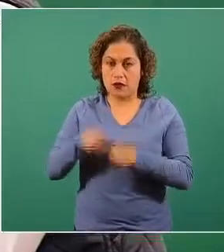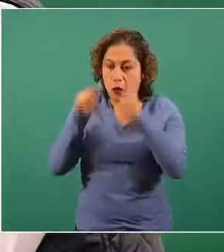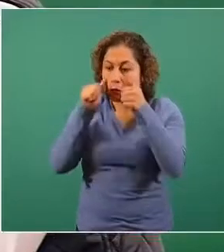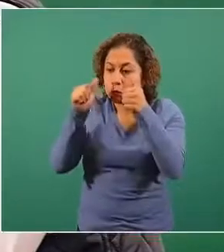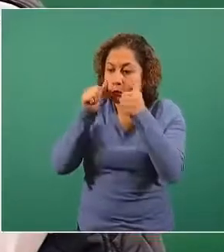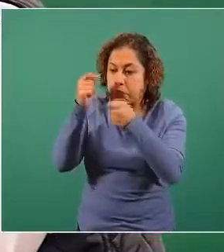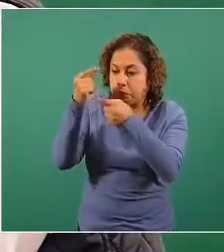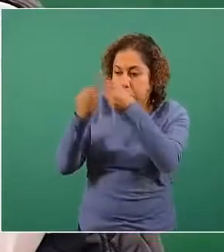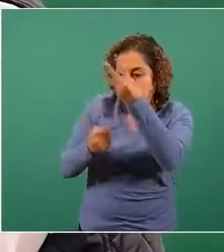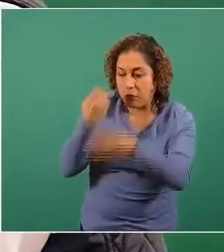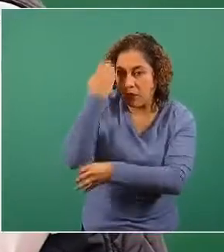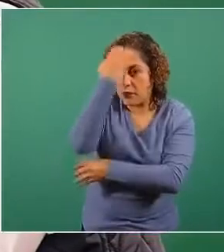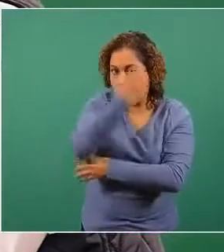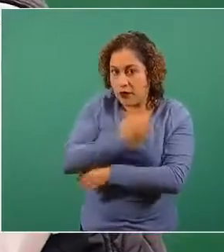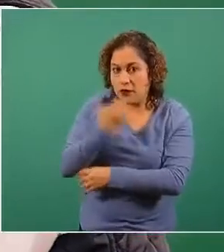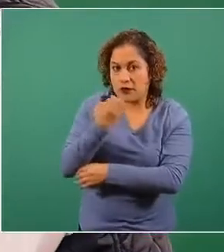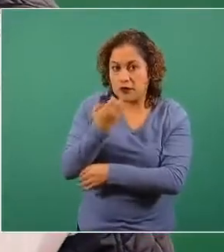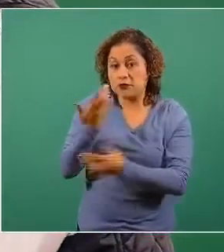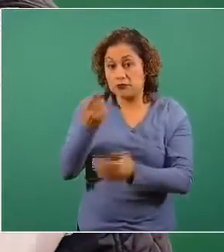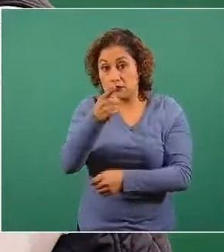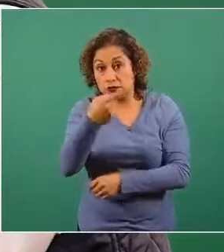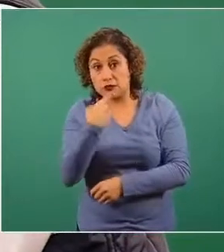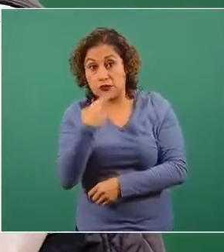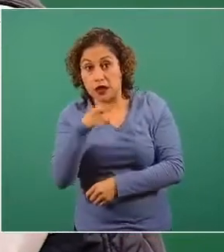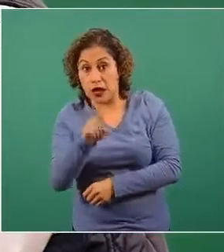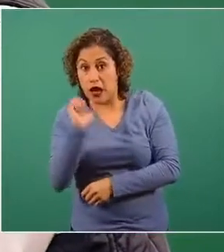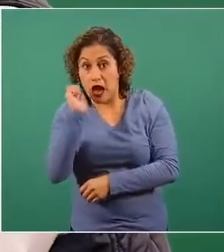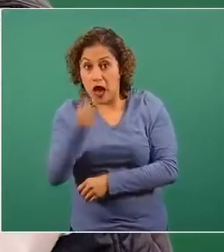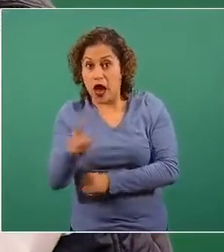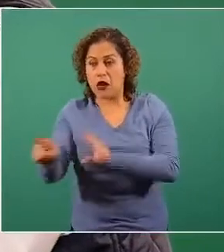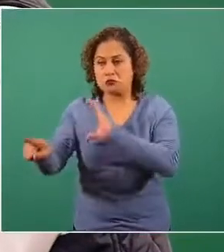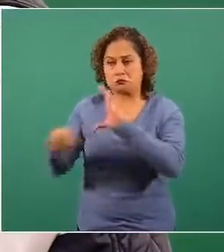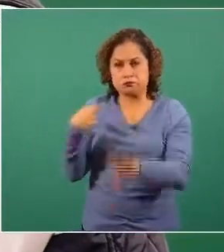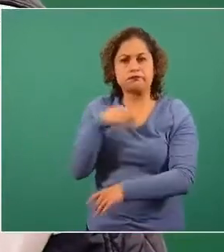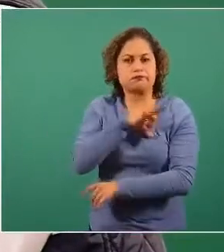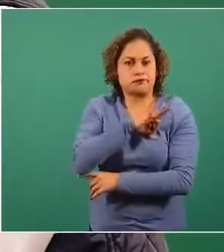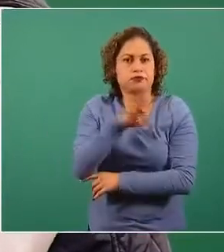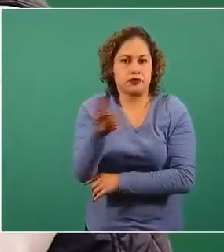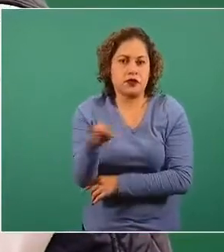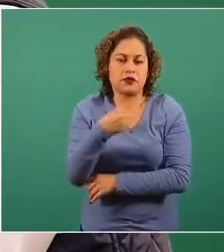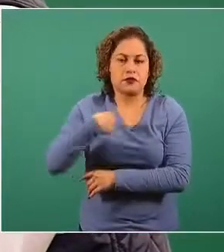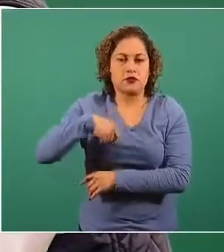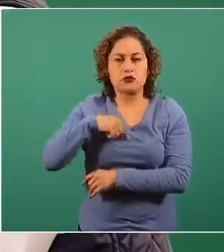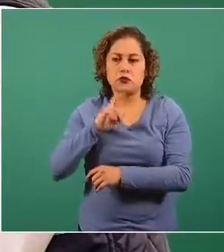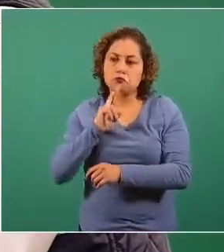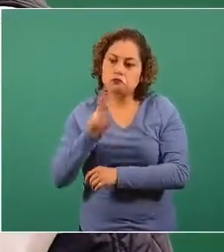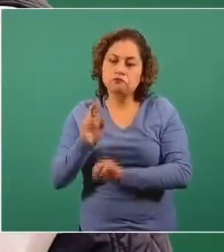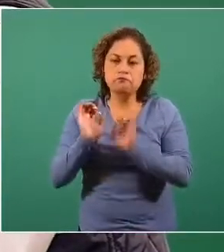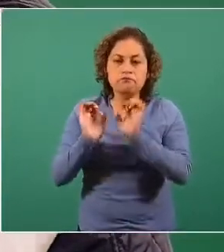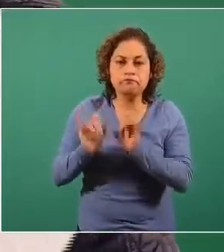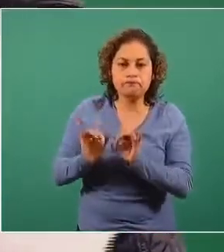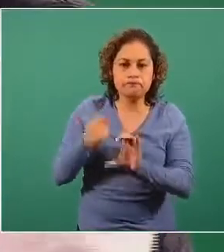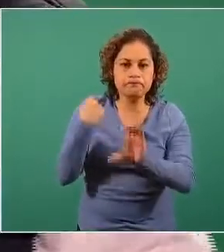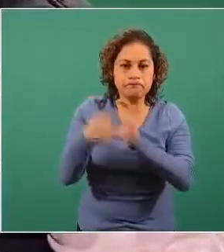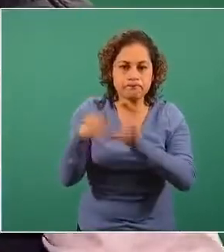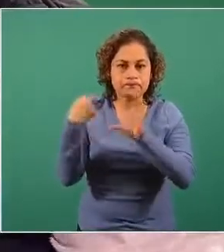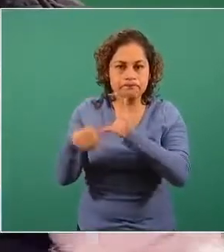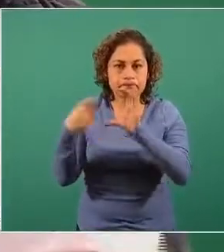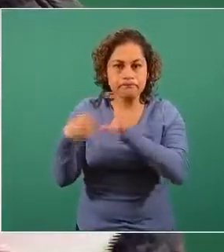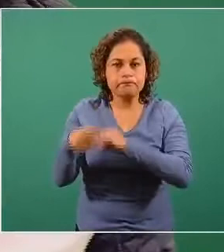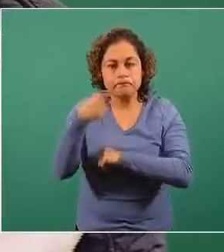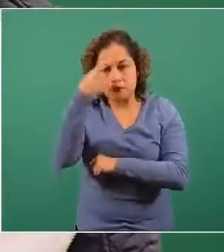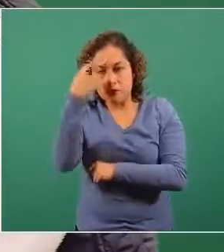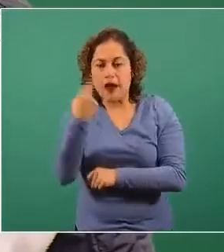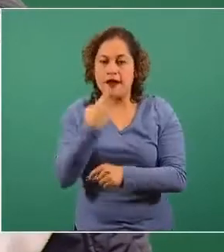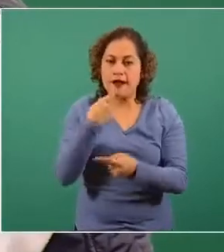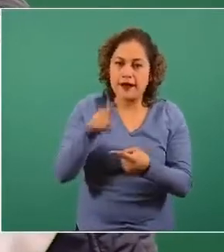y ahí podemos ir revisando algunas de los comentarios, dudas, quejas, etcétera, para poderlas